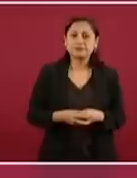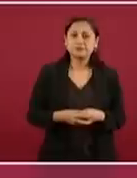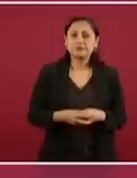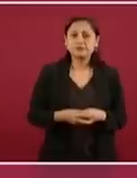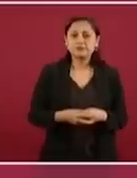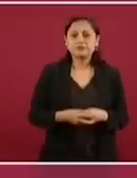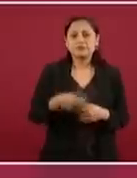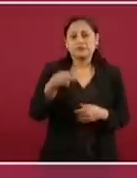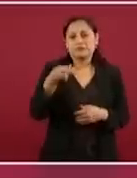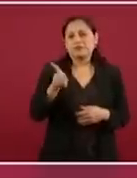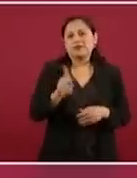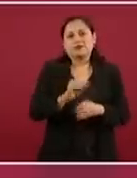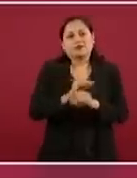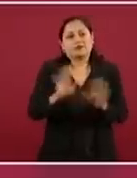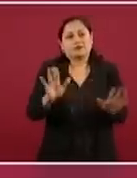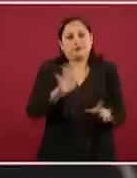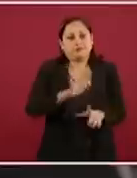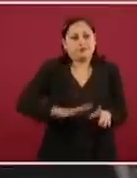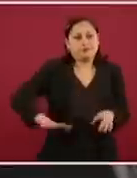somos millones,